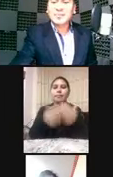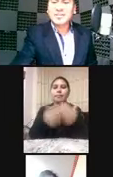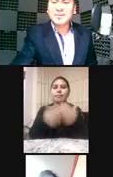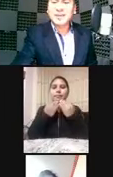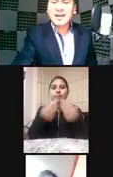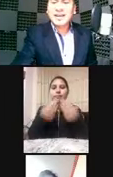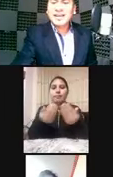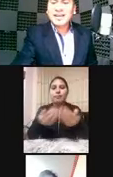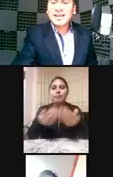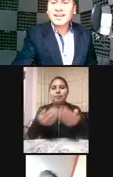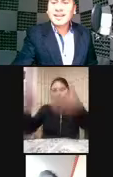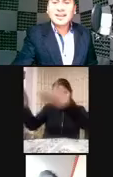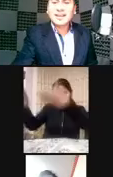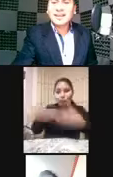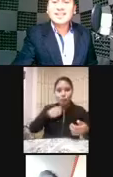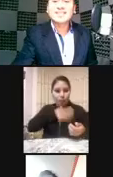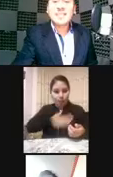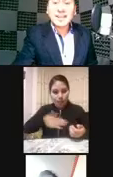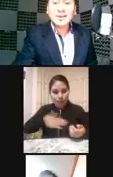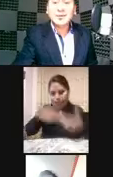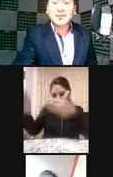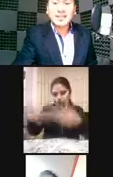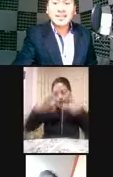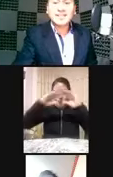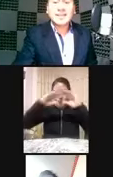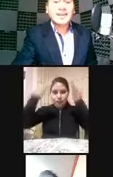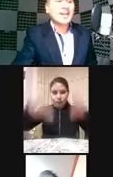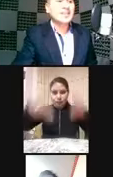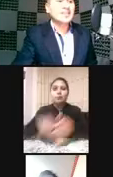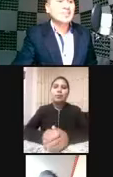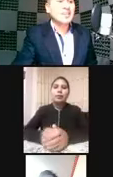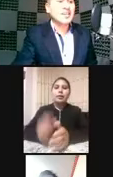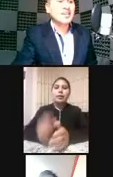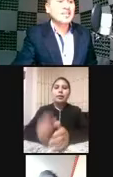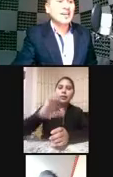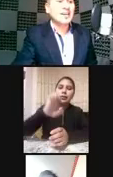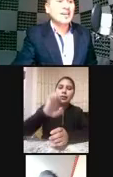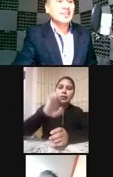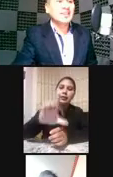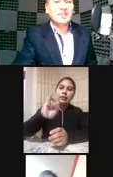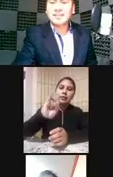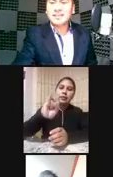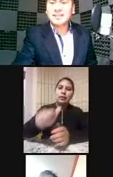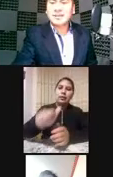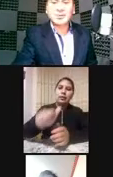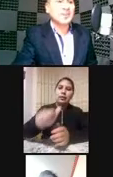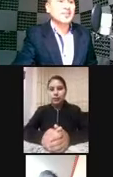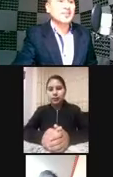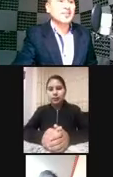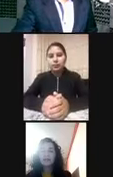la profesora Celia Gutiérrez. Ella es especialista en